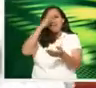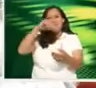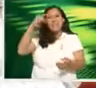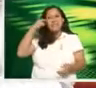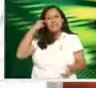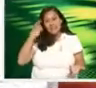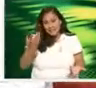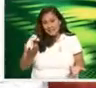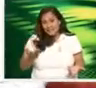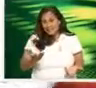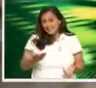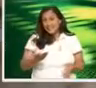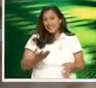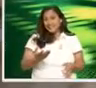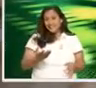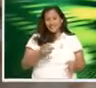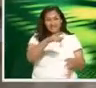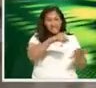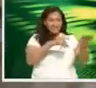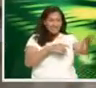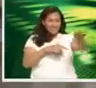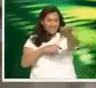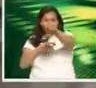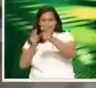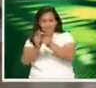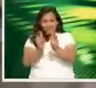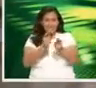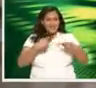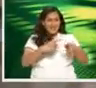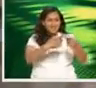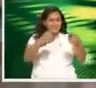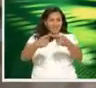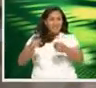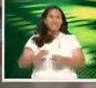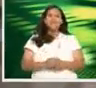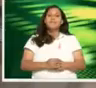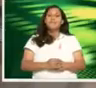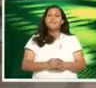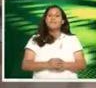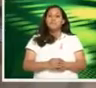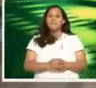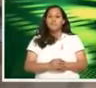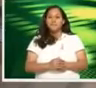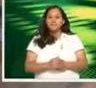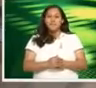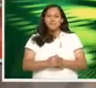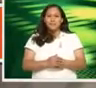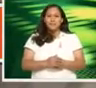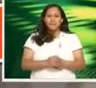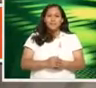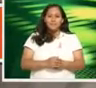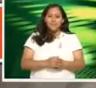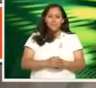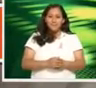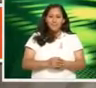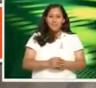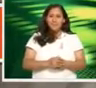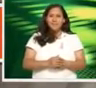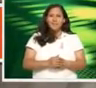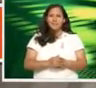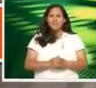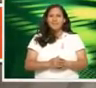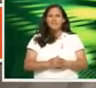China. Yo creo que algo que comentas, que yo creo que también sería importante resaltar o recalcar dentro de todo este contexto, es